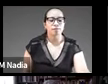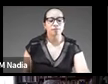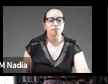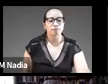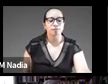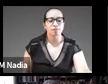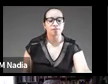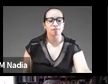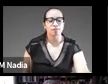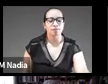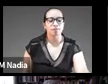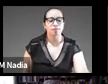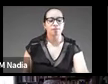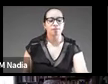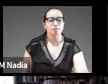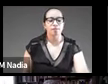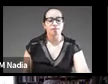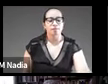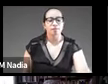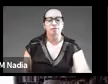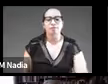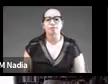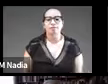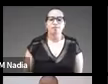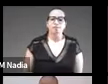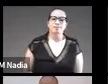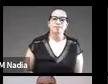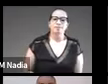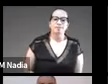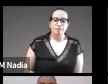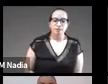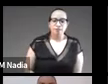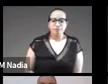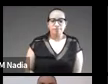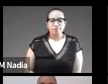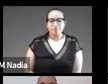foto y listo.